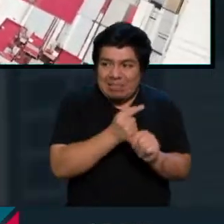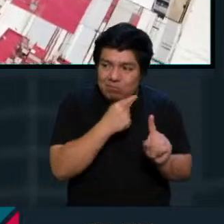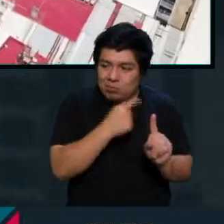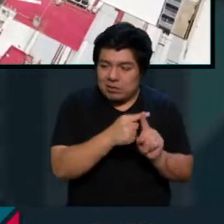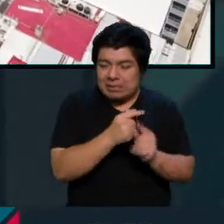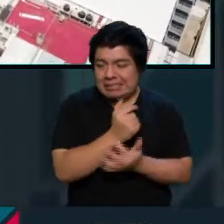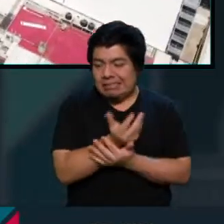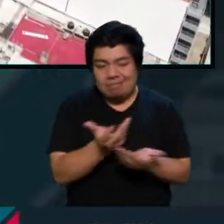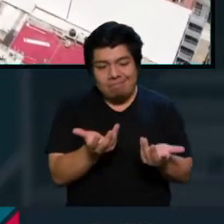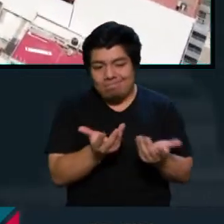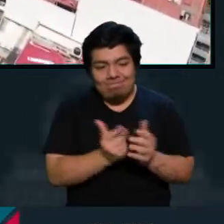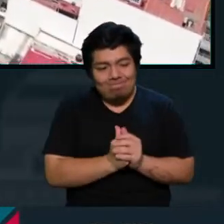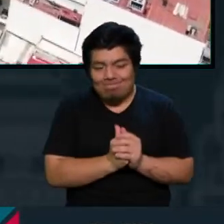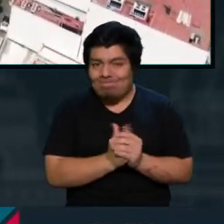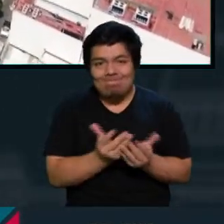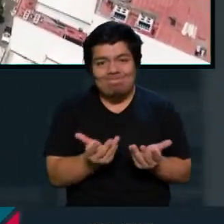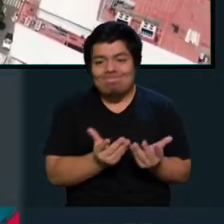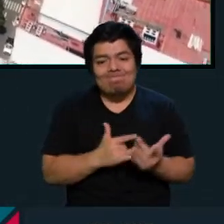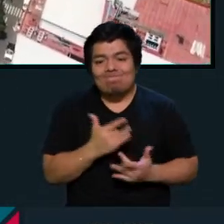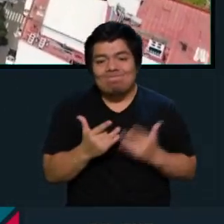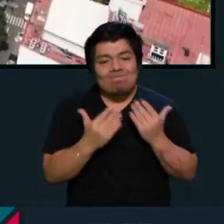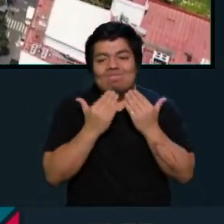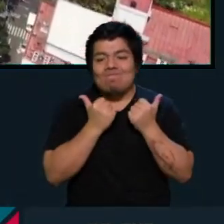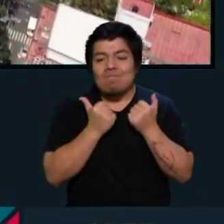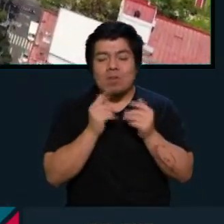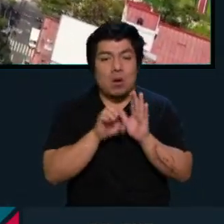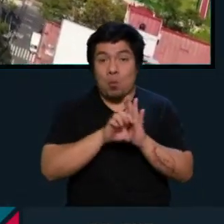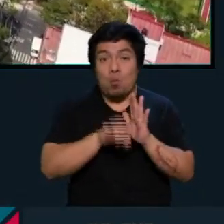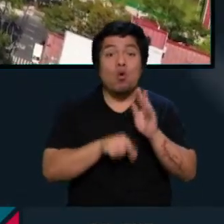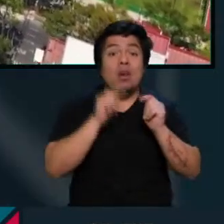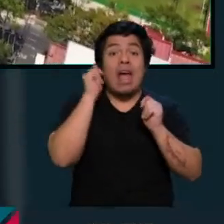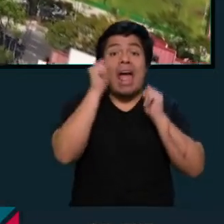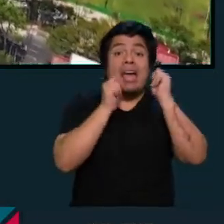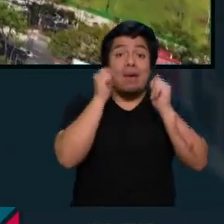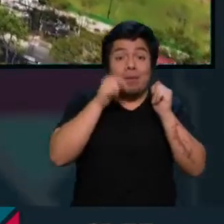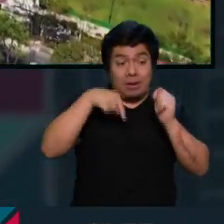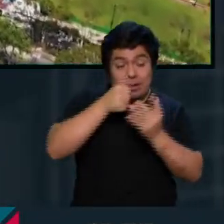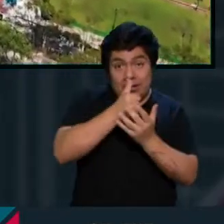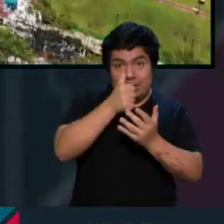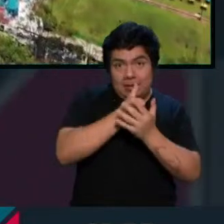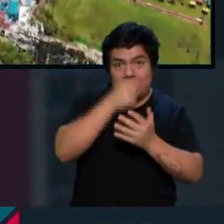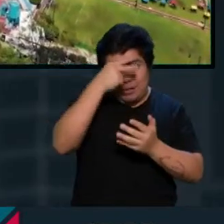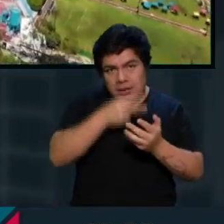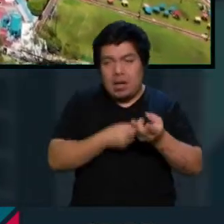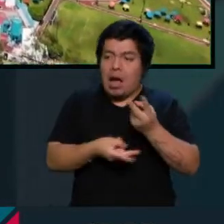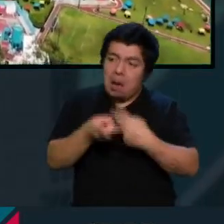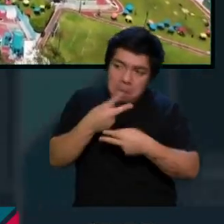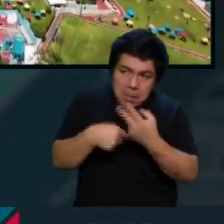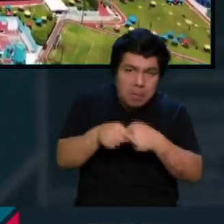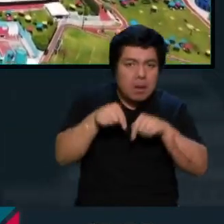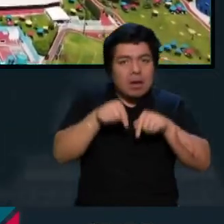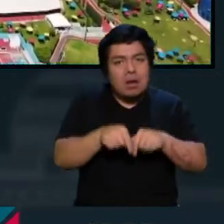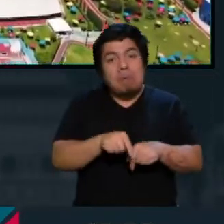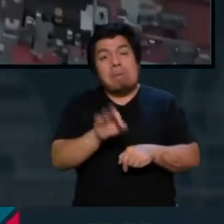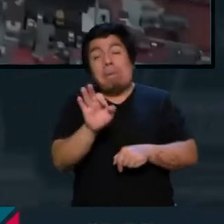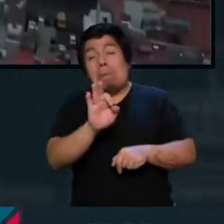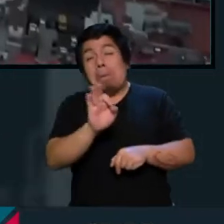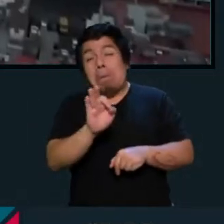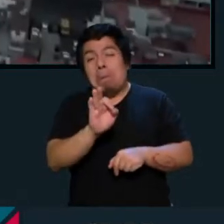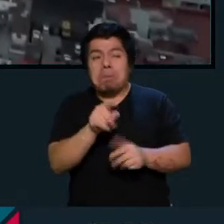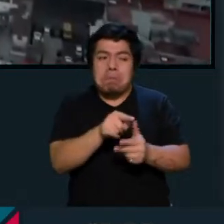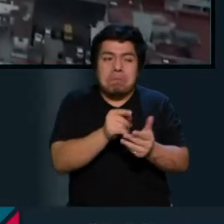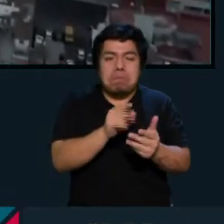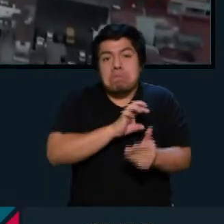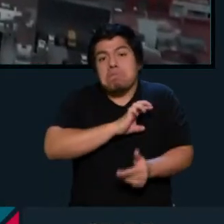identificarlos. Obviamente, desde el punto de vista del turista que viene a la ciudad y que eventualmente en un momento dado puede acceder